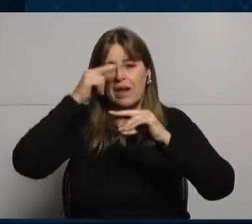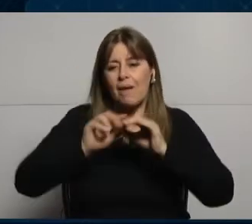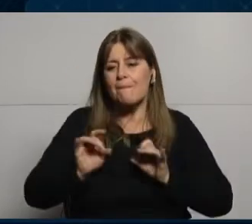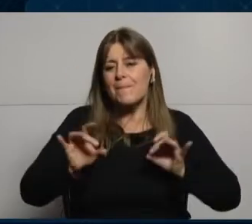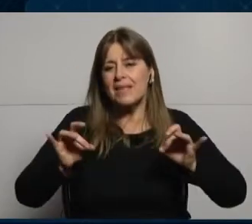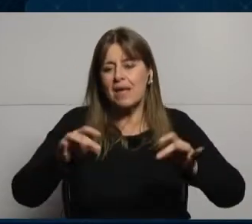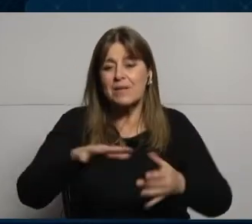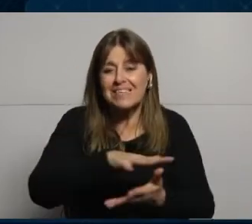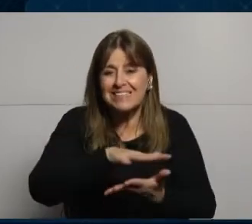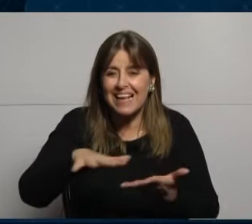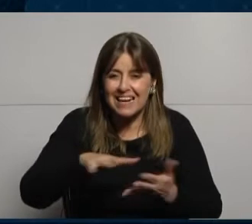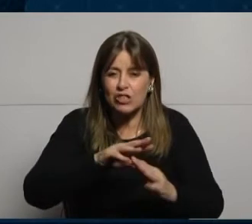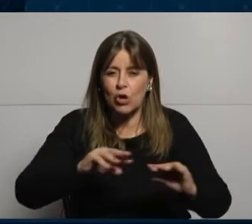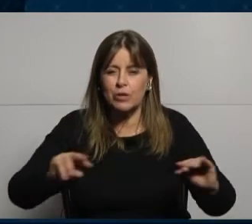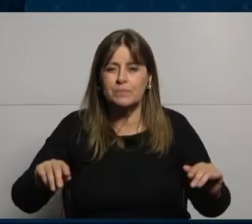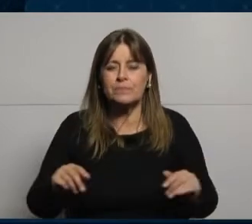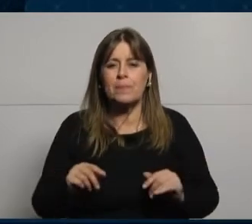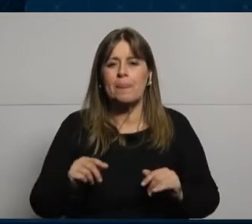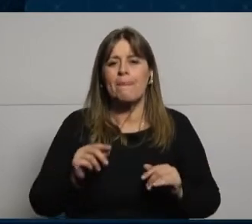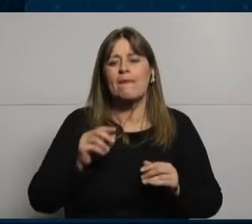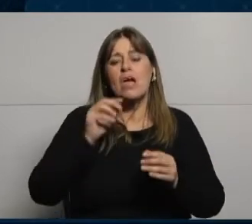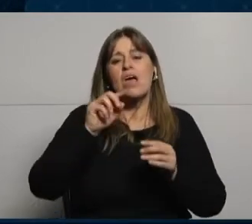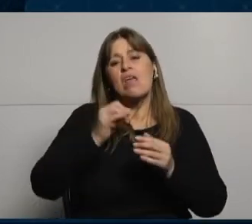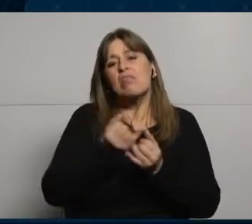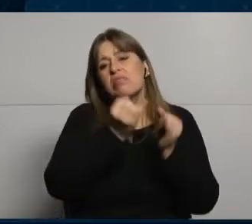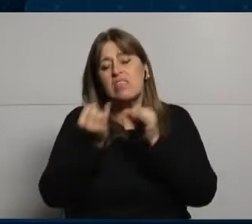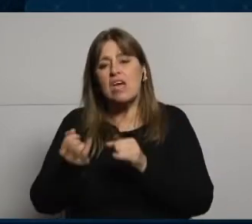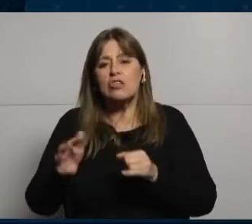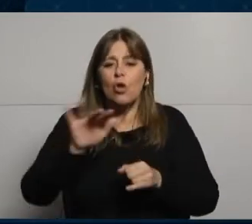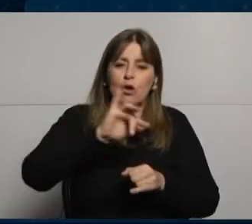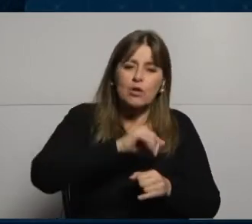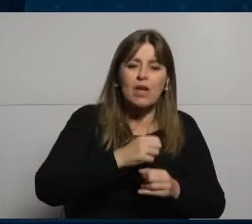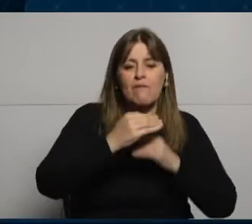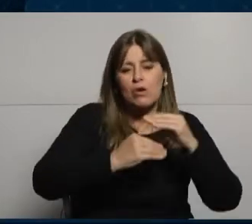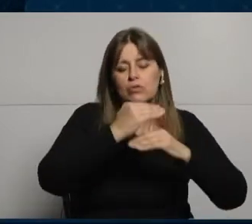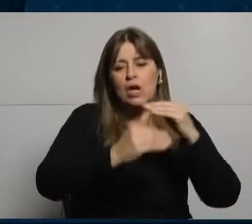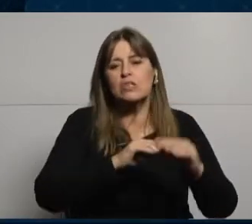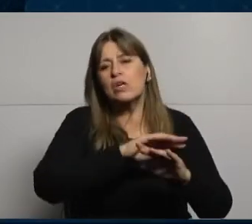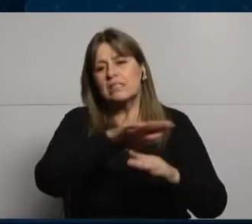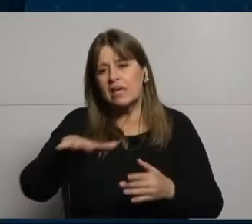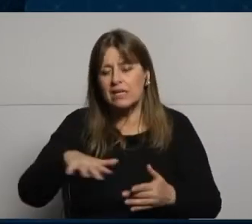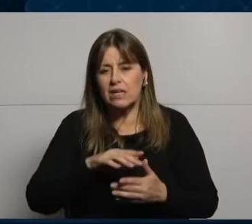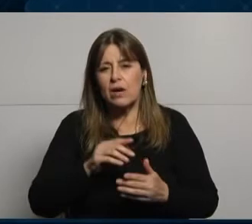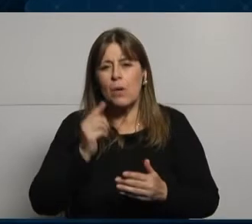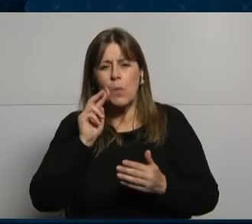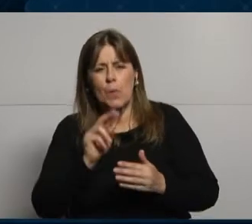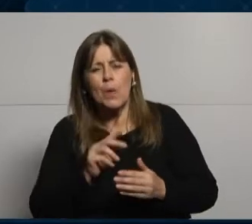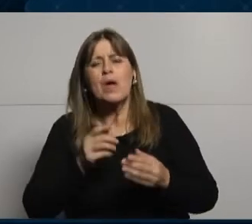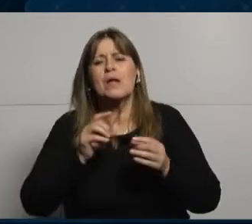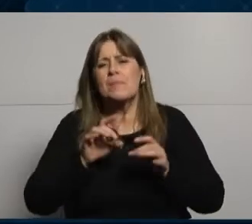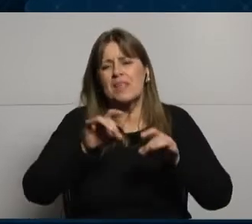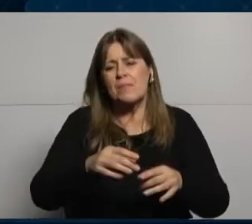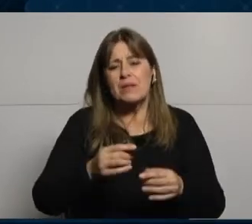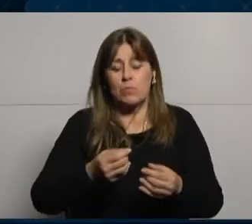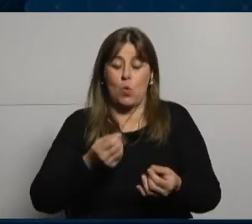pandemia en el territorio. Los focos, ahí está. Focos día por día, cómo va evolucionando en el territorio. Eso desde el punto de vista epidemiológico es